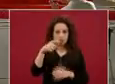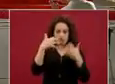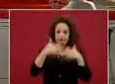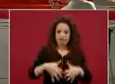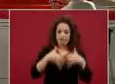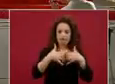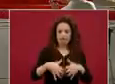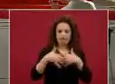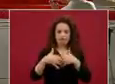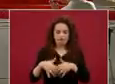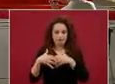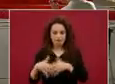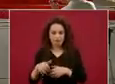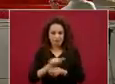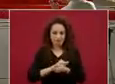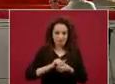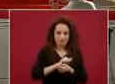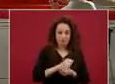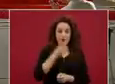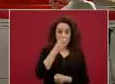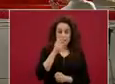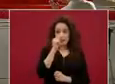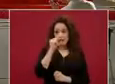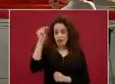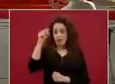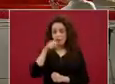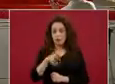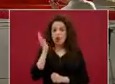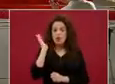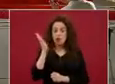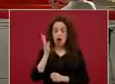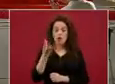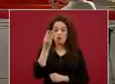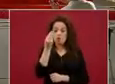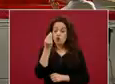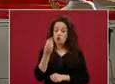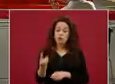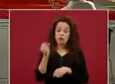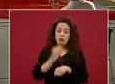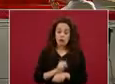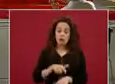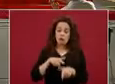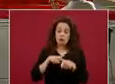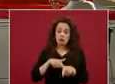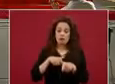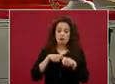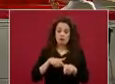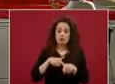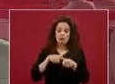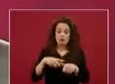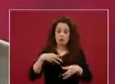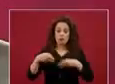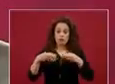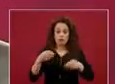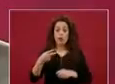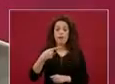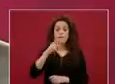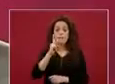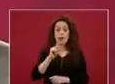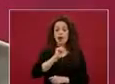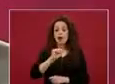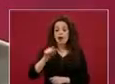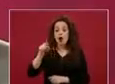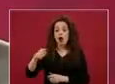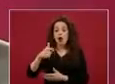maquiladoras en el norte, que es consistente a lo largo de ya muchas semanas, pero en la región de la capital del